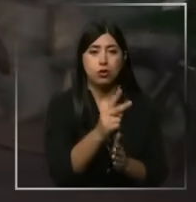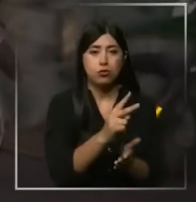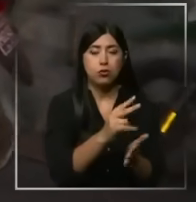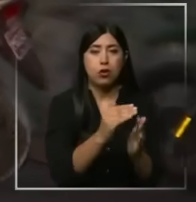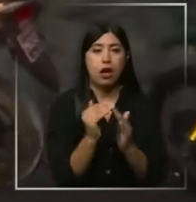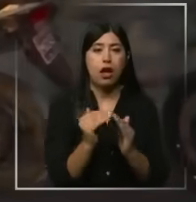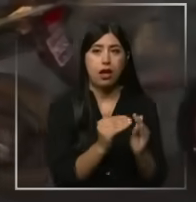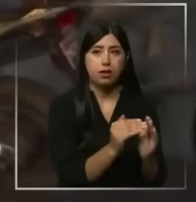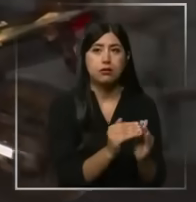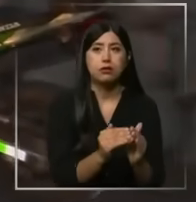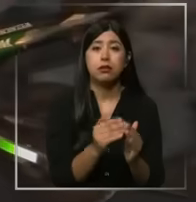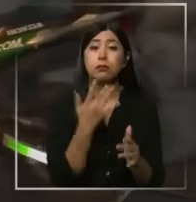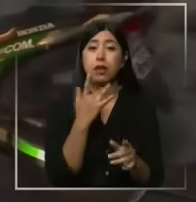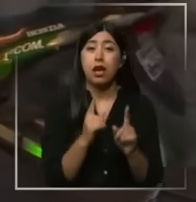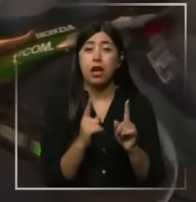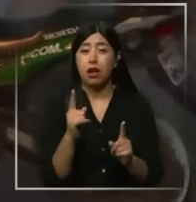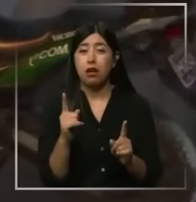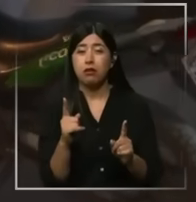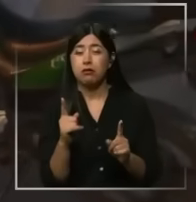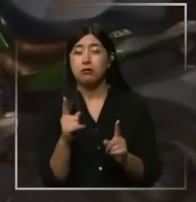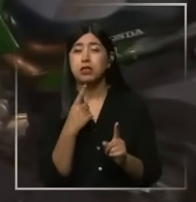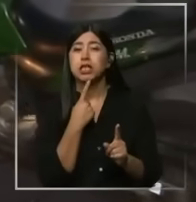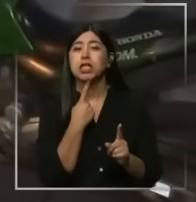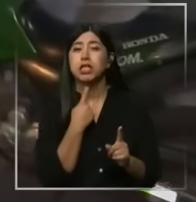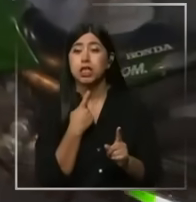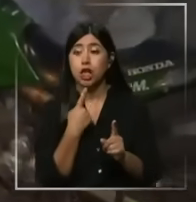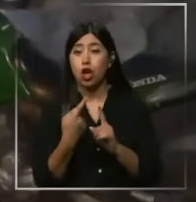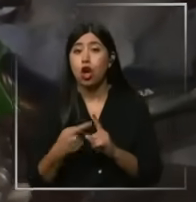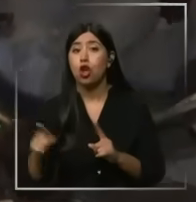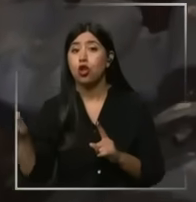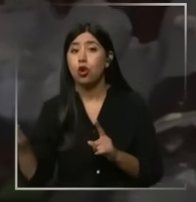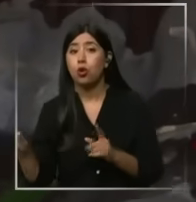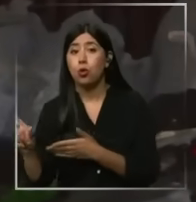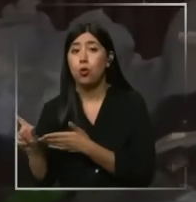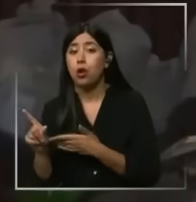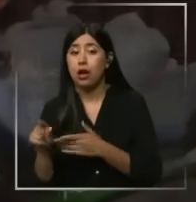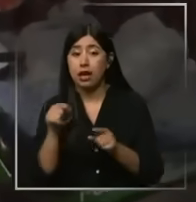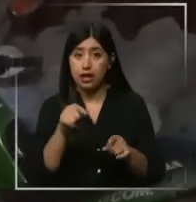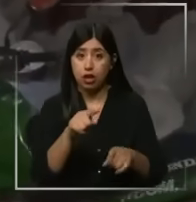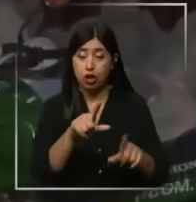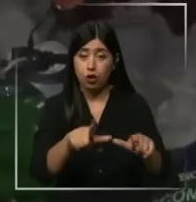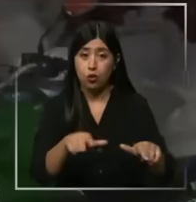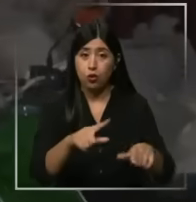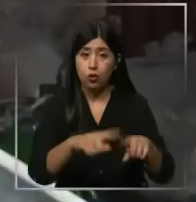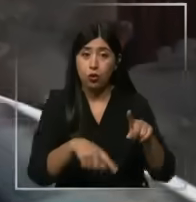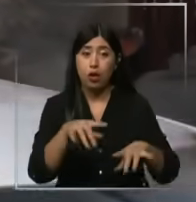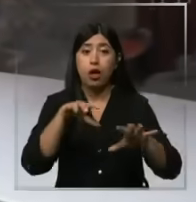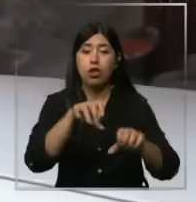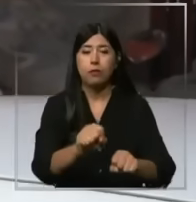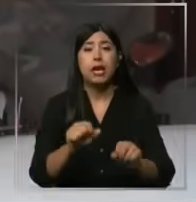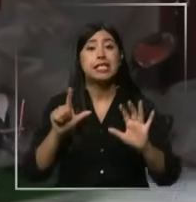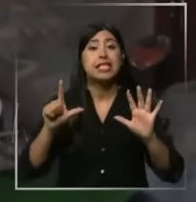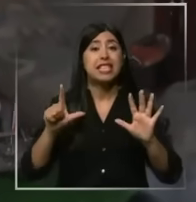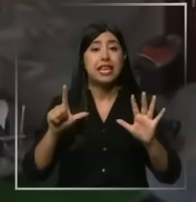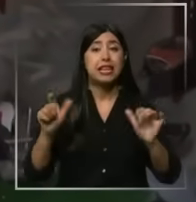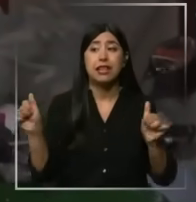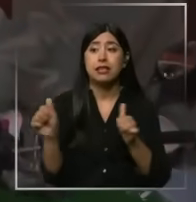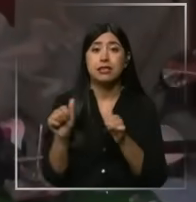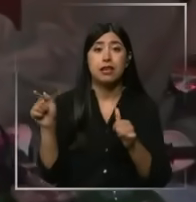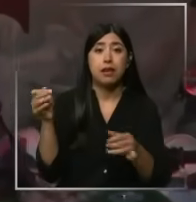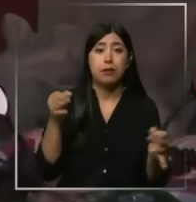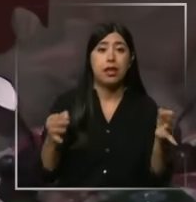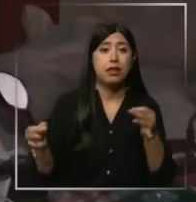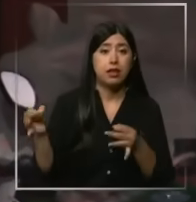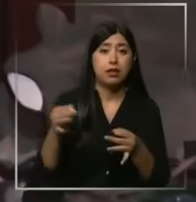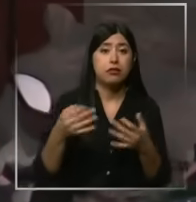es que hay quienes también tienen la intención, personas que no son de acá, de querer tomarse estos sitios. Sí, se han tomado ya sitios acá cerca, me han dicho los